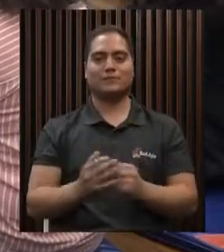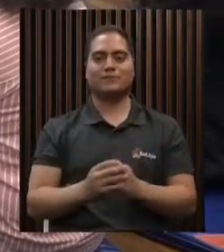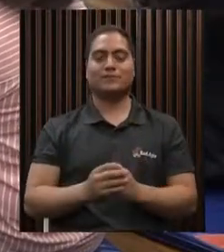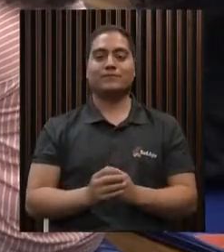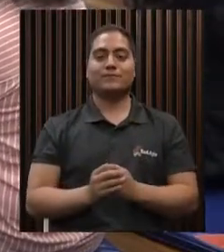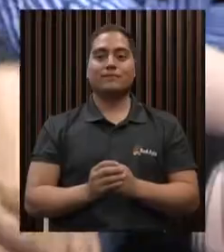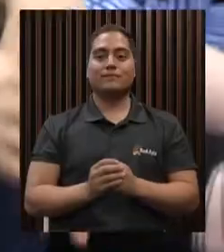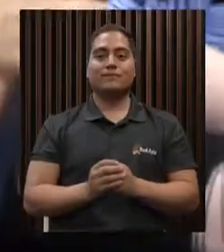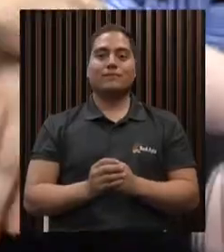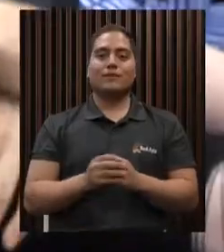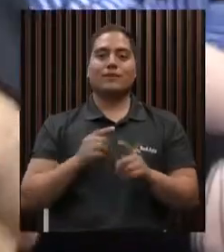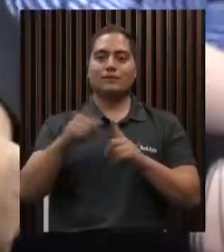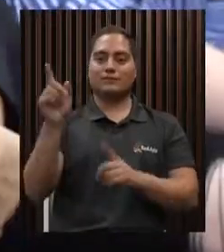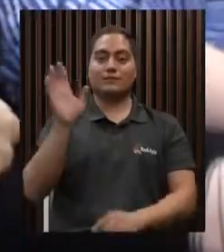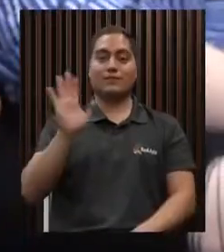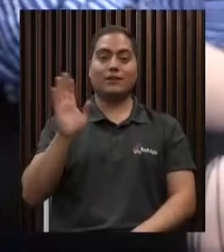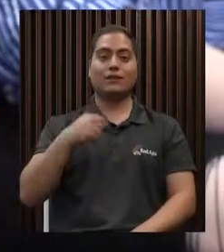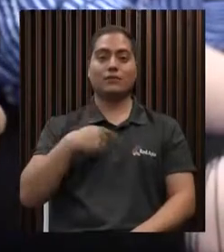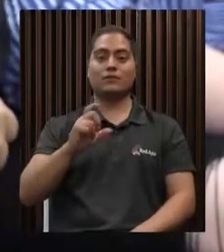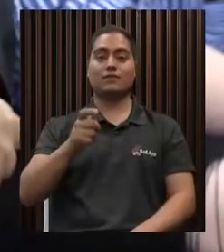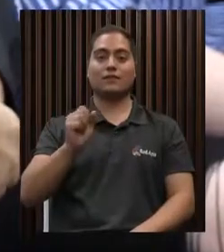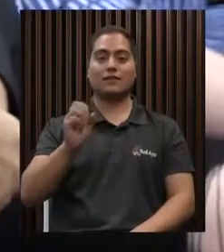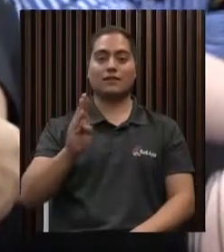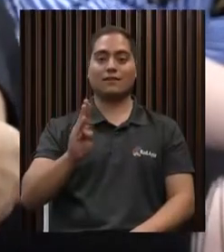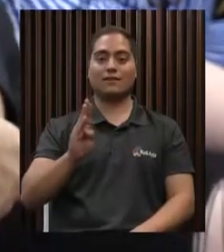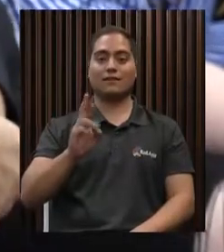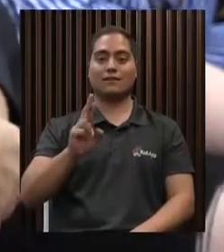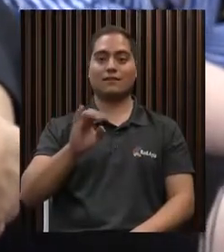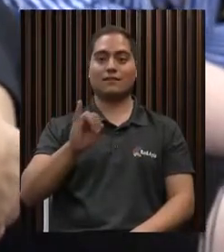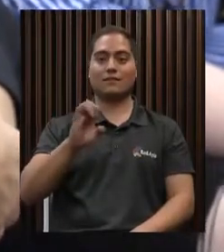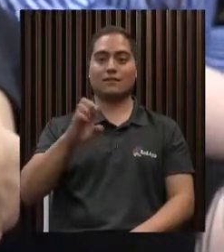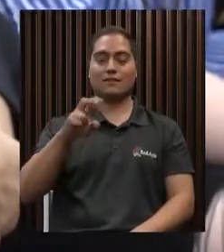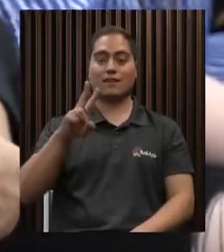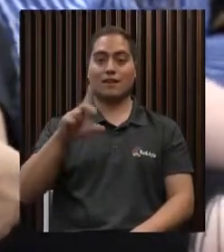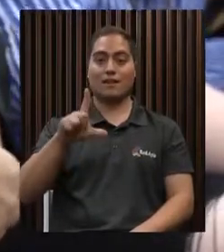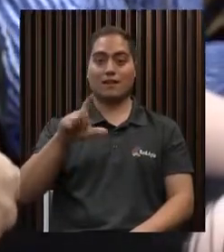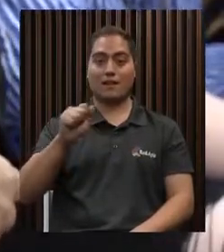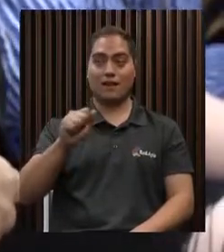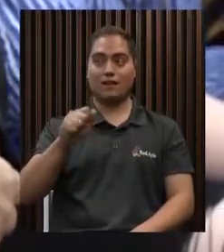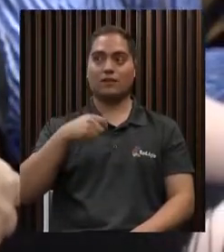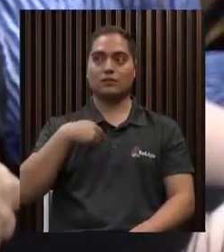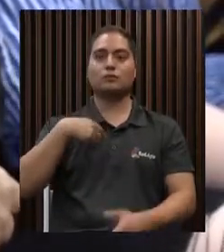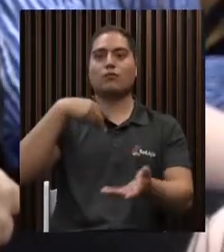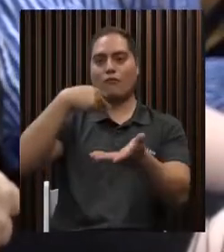Hola. Hola, soy Gabriela. Cada vez menos bailarina y más gestora cultural.